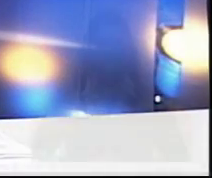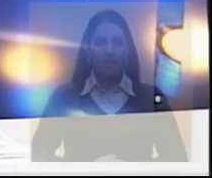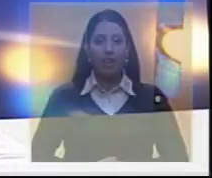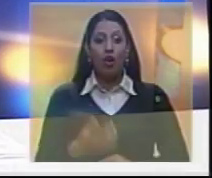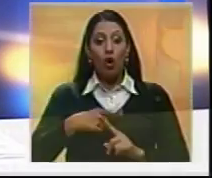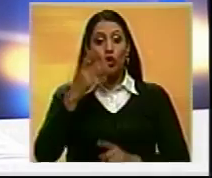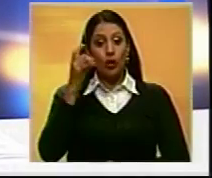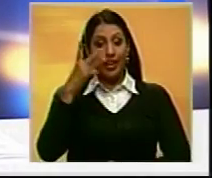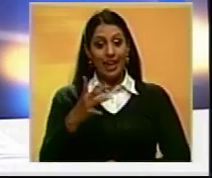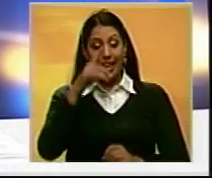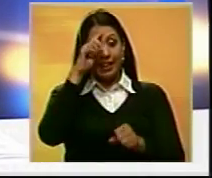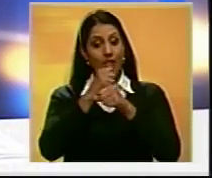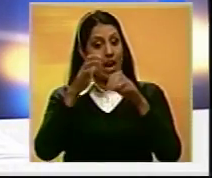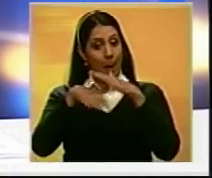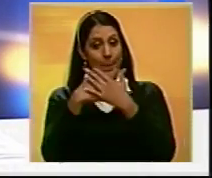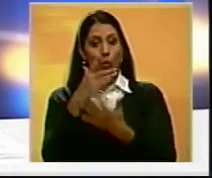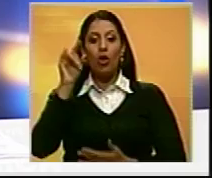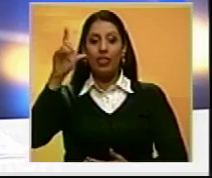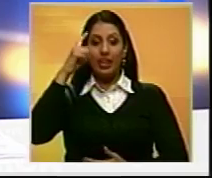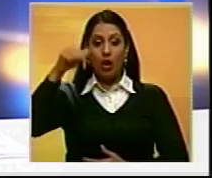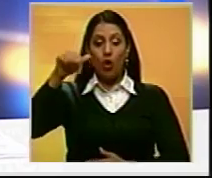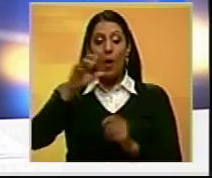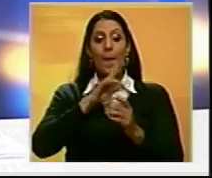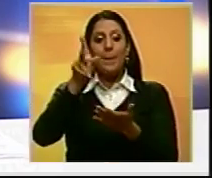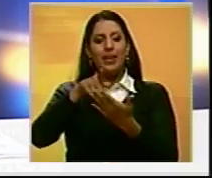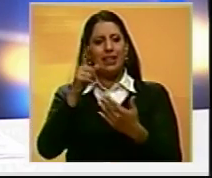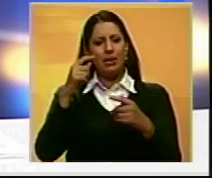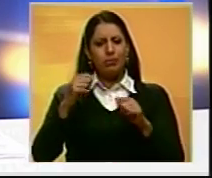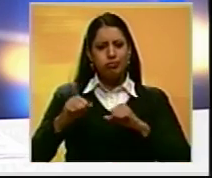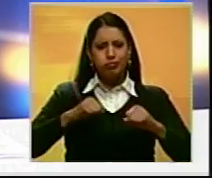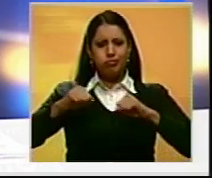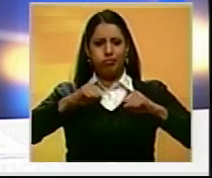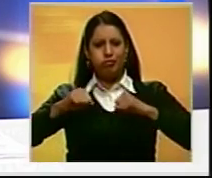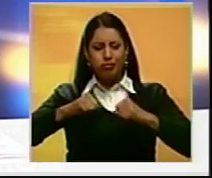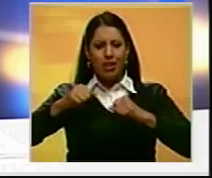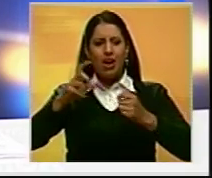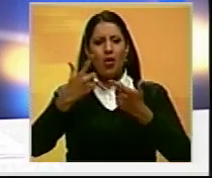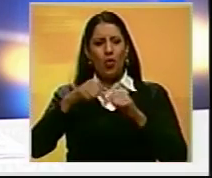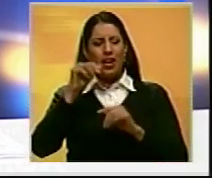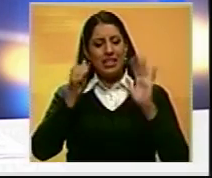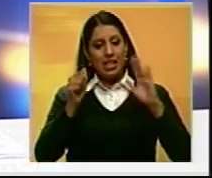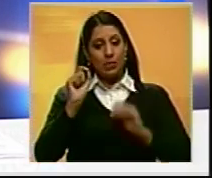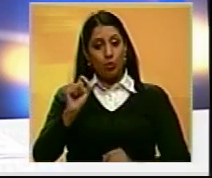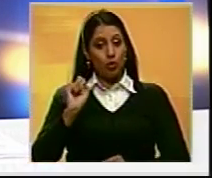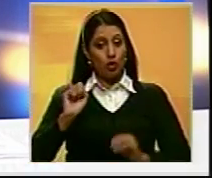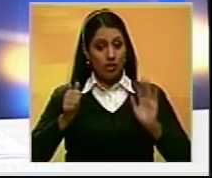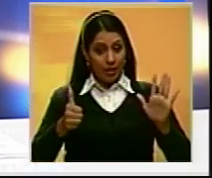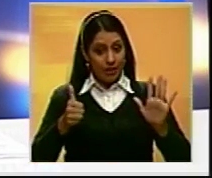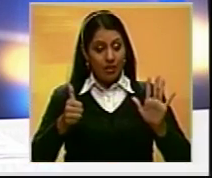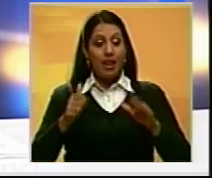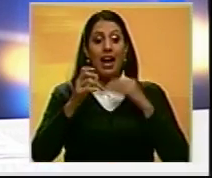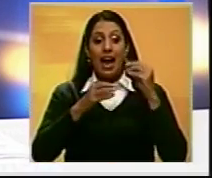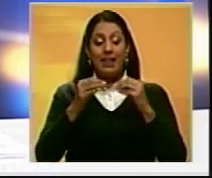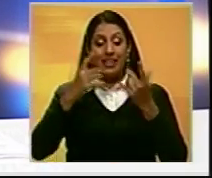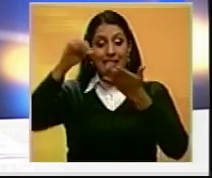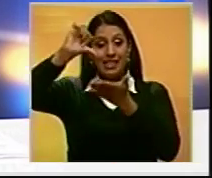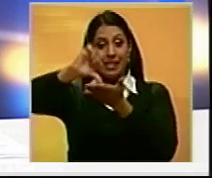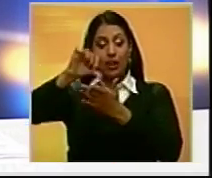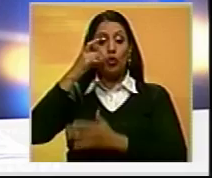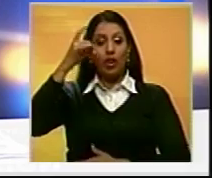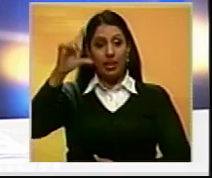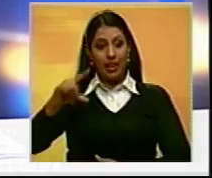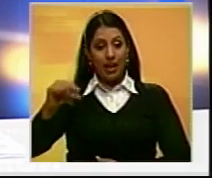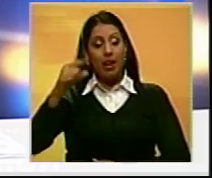En Italia, durante la madrugada del día de hoy, se presentaron varias réplicas del terremoto de magnitud 6.6 que sacudió el centro del